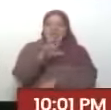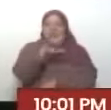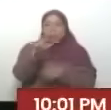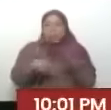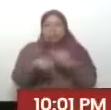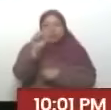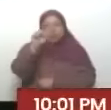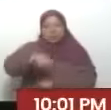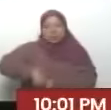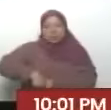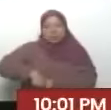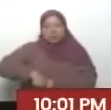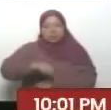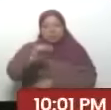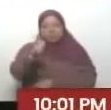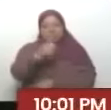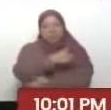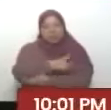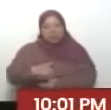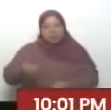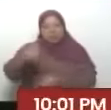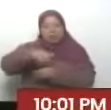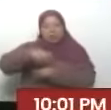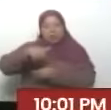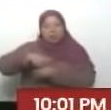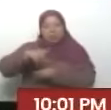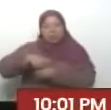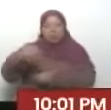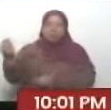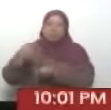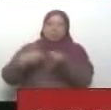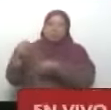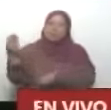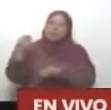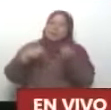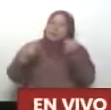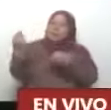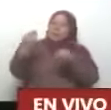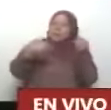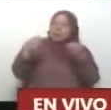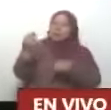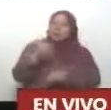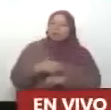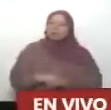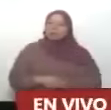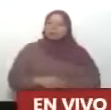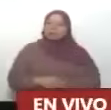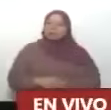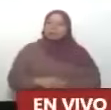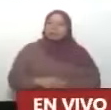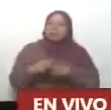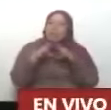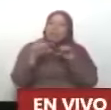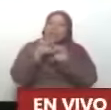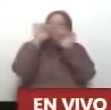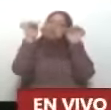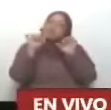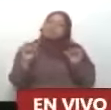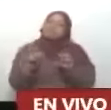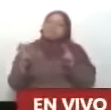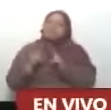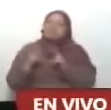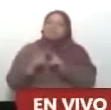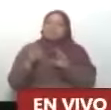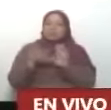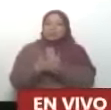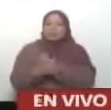5 veces sí, que se convirtieron en 10 millones de votos y que sumaremos muchos más. No estuvieron todos los artistas que conocemos,